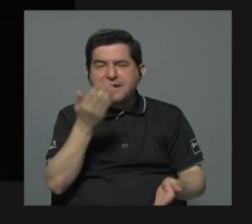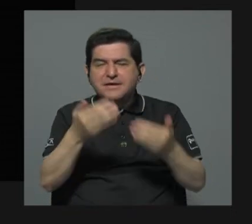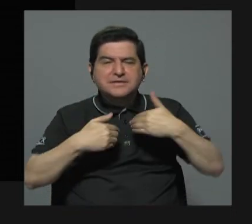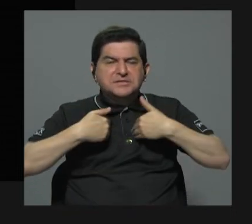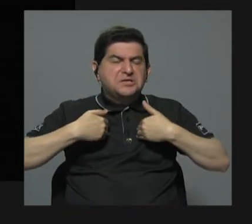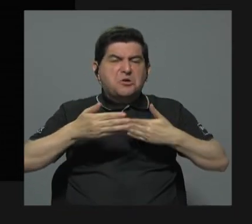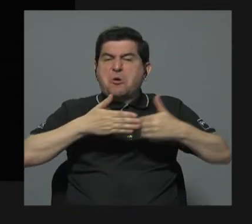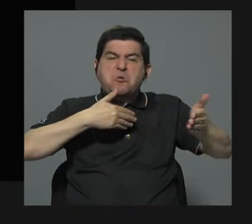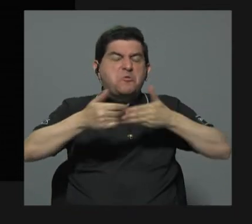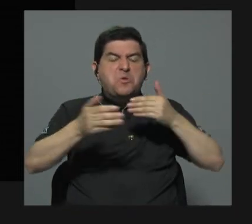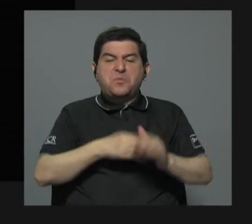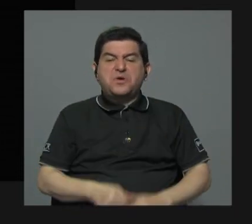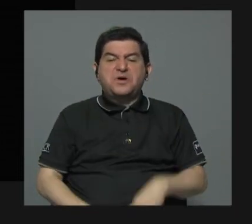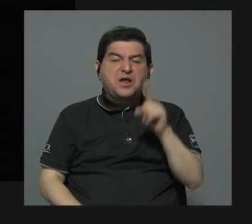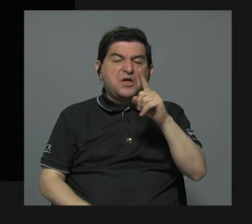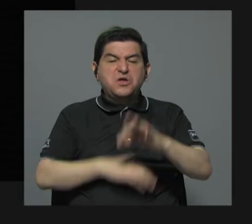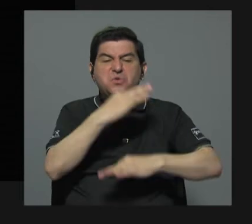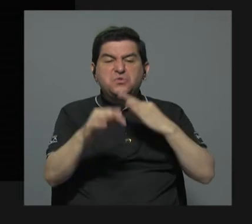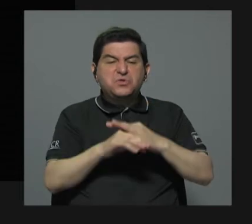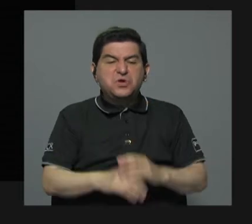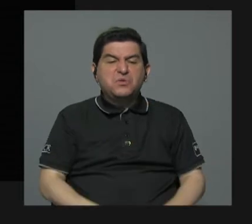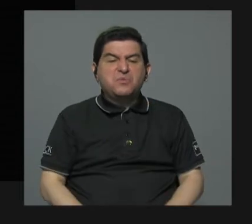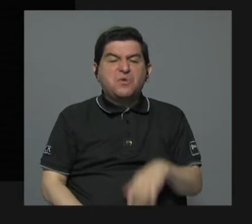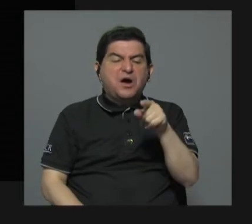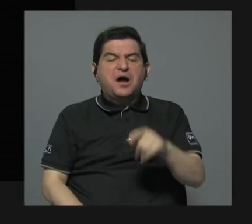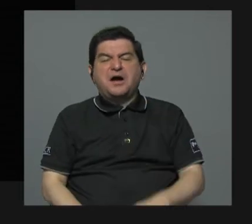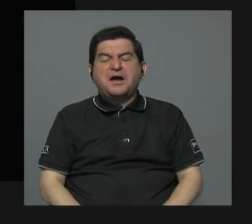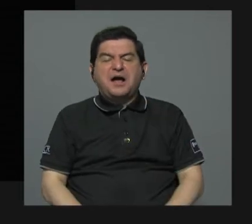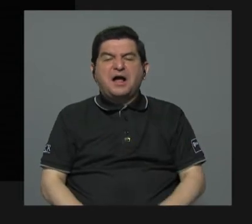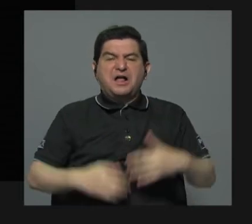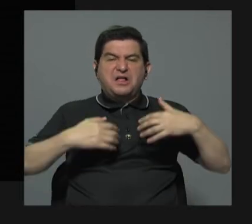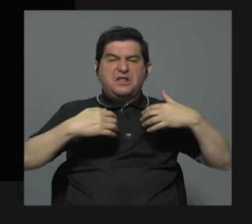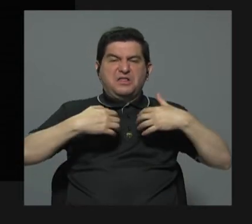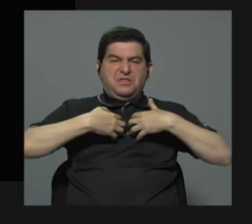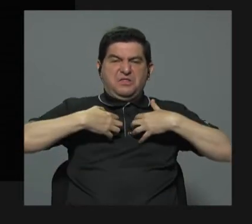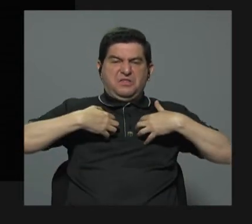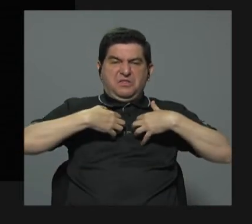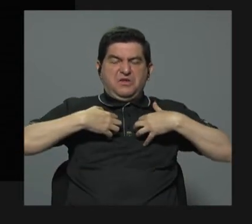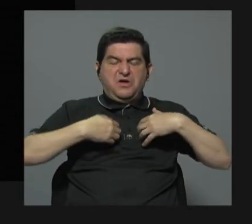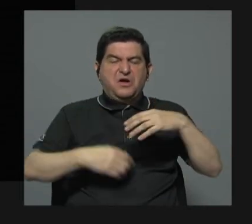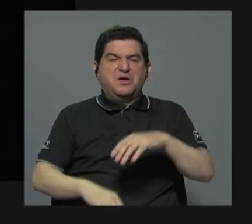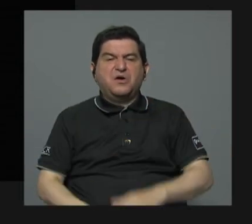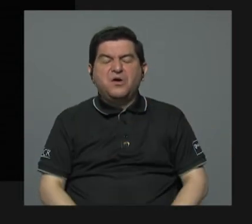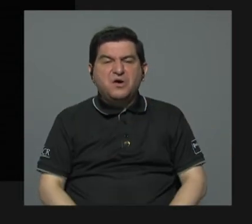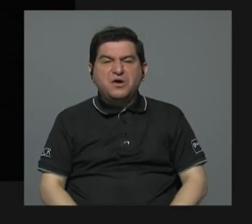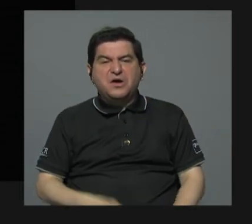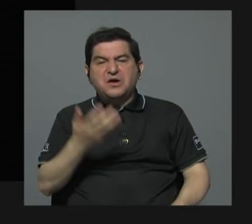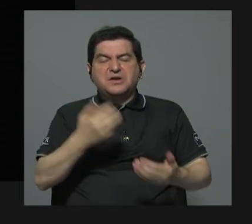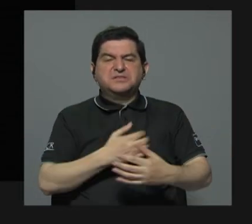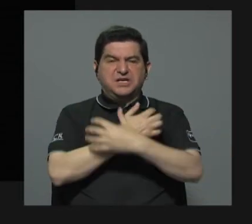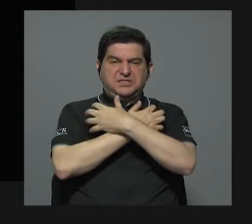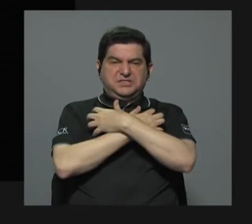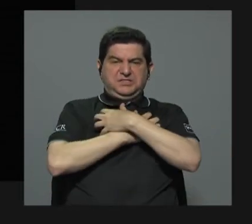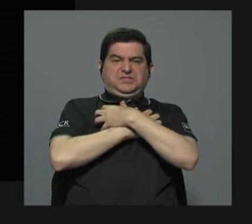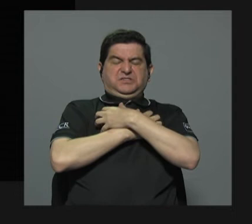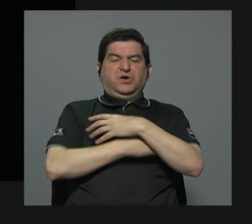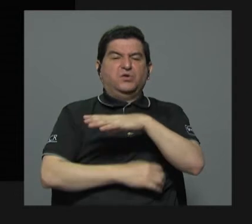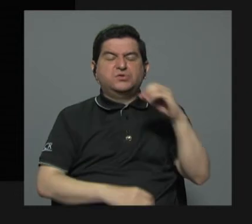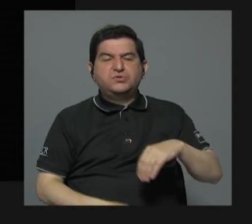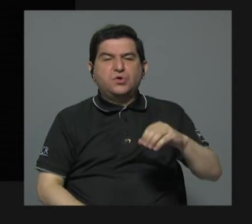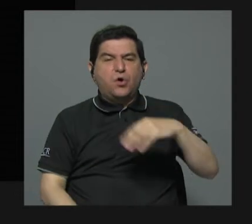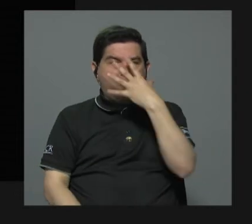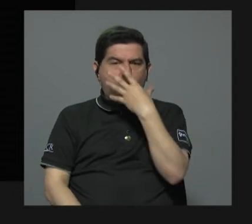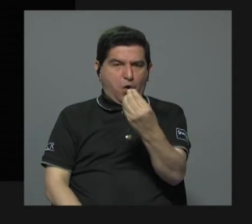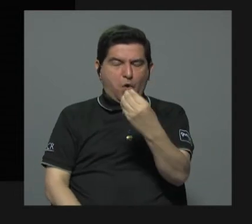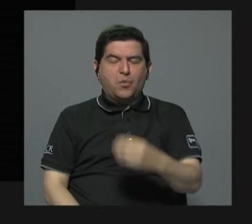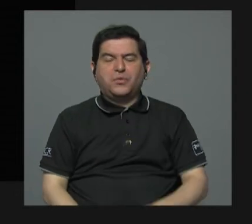importaba y simplemente pusieron un tipo de oso, de lobo, ahí sosteniendo las armas de Tlaxcala. Y lo que